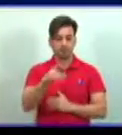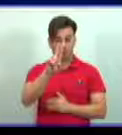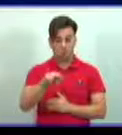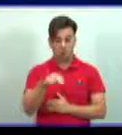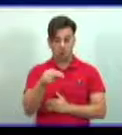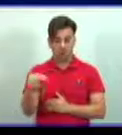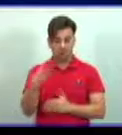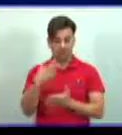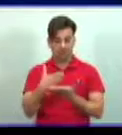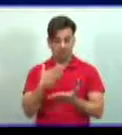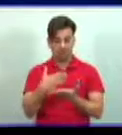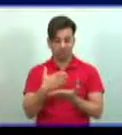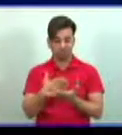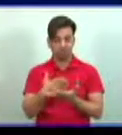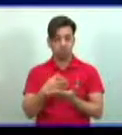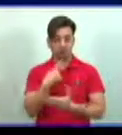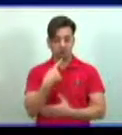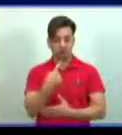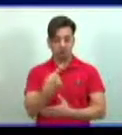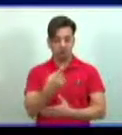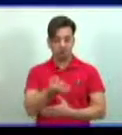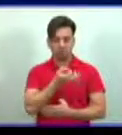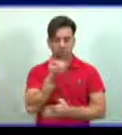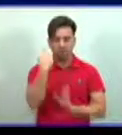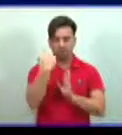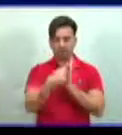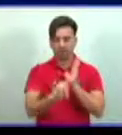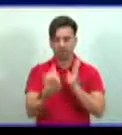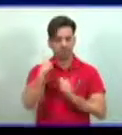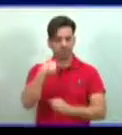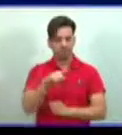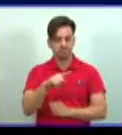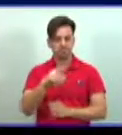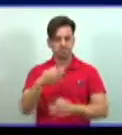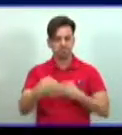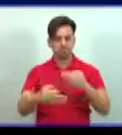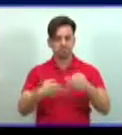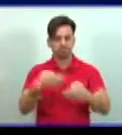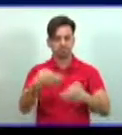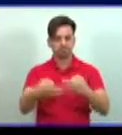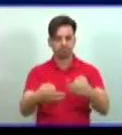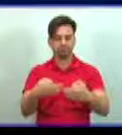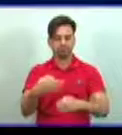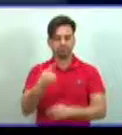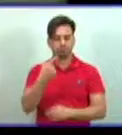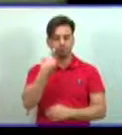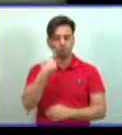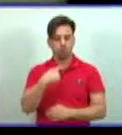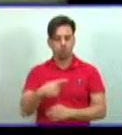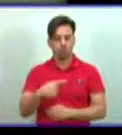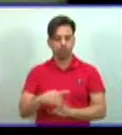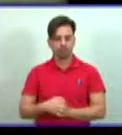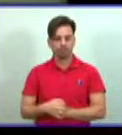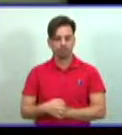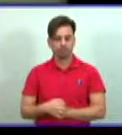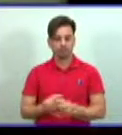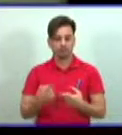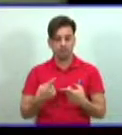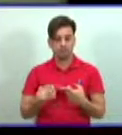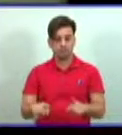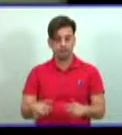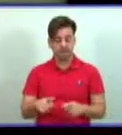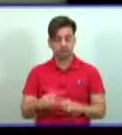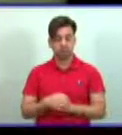sucede la respiración. Pero los gases que permiten este proceso están en